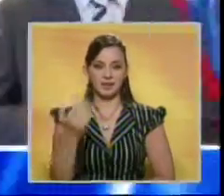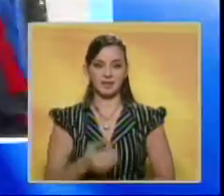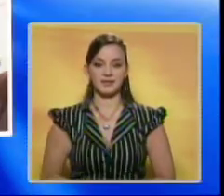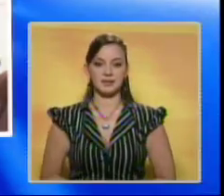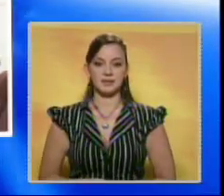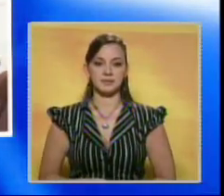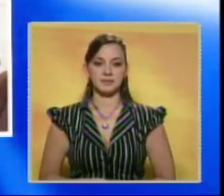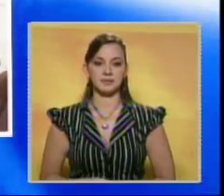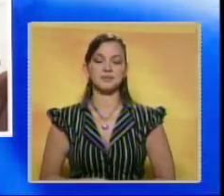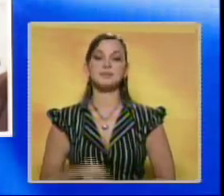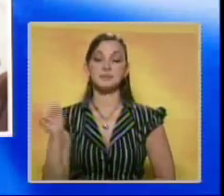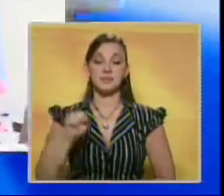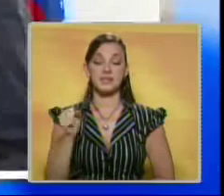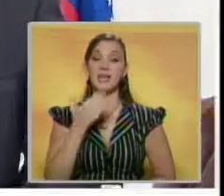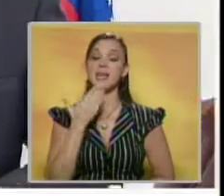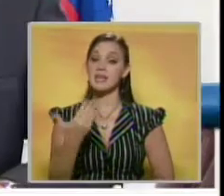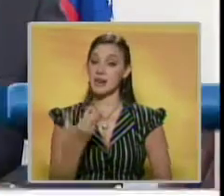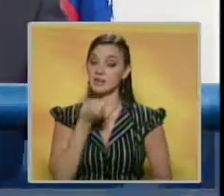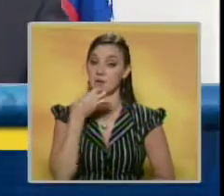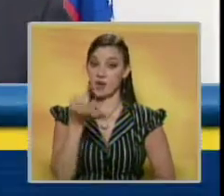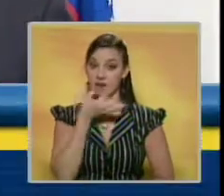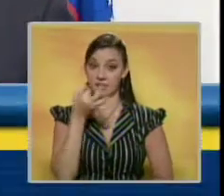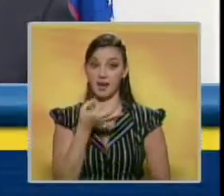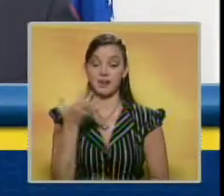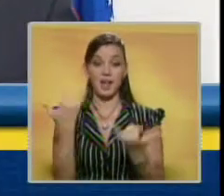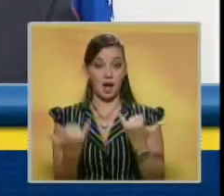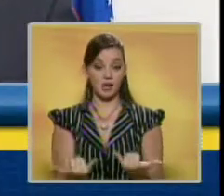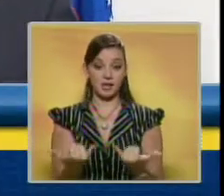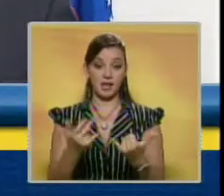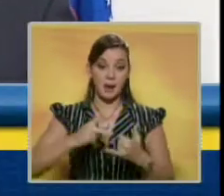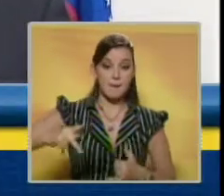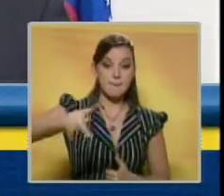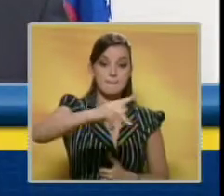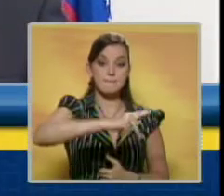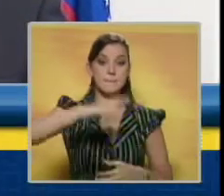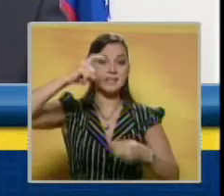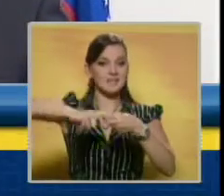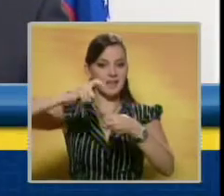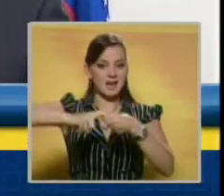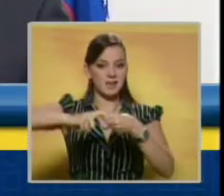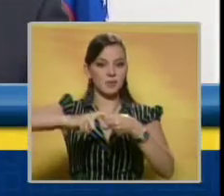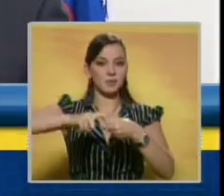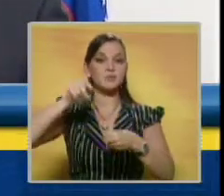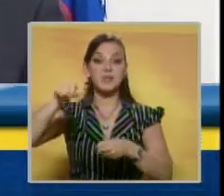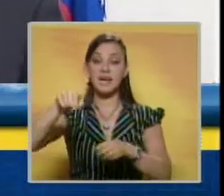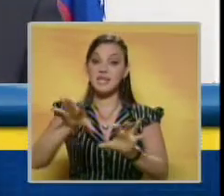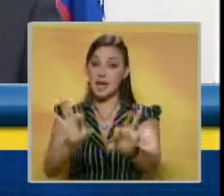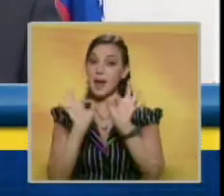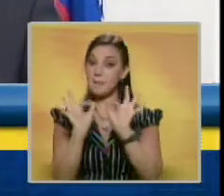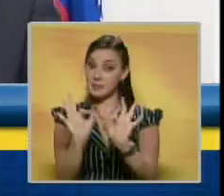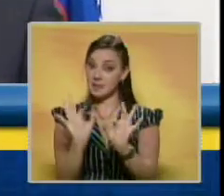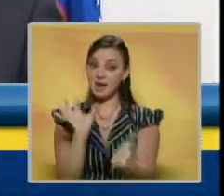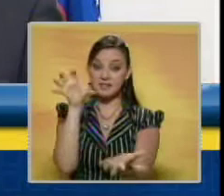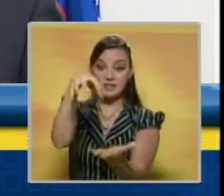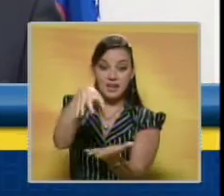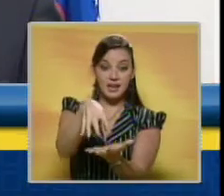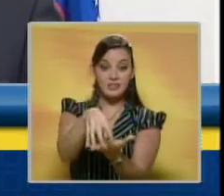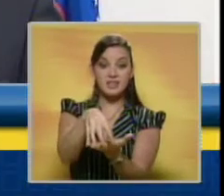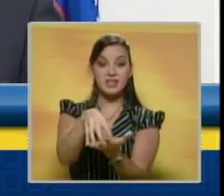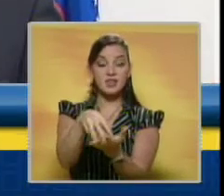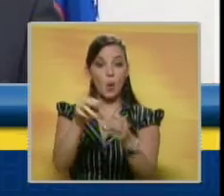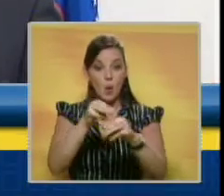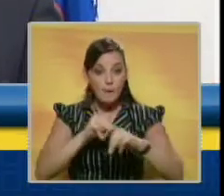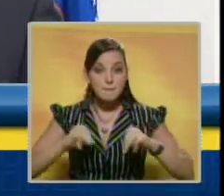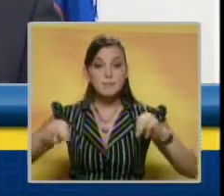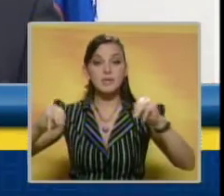Manuel. Así es, gracias, buenas tardes. El contacto lo hacemos desde la Plaza Brión de Chacaito, escenario de una sesión especial del Cabildo Metropolitano